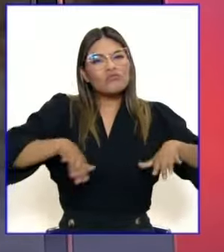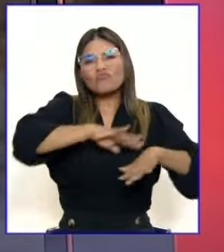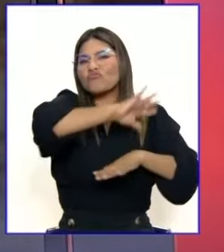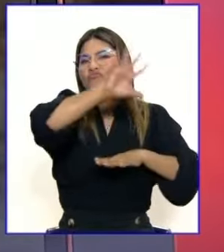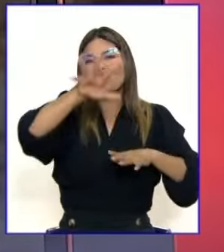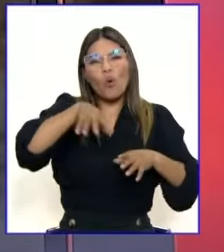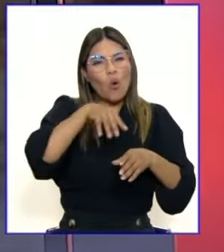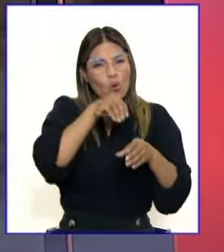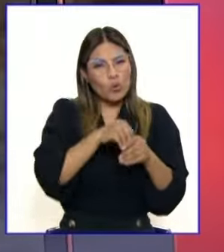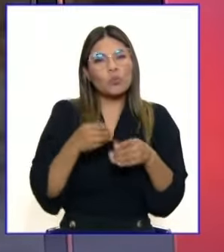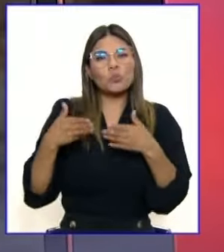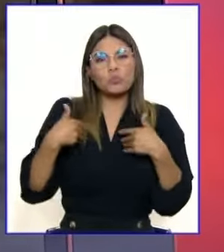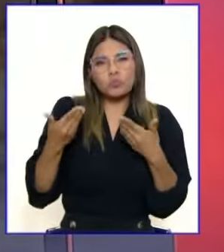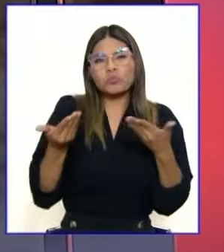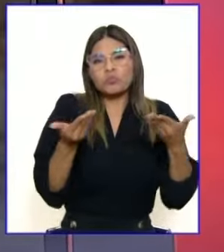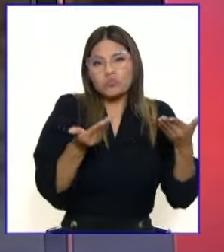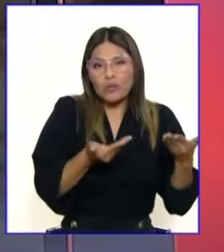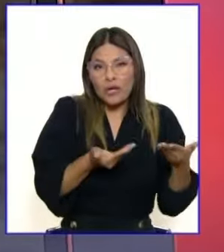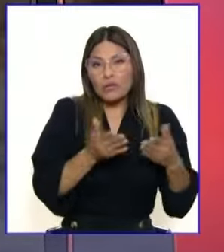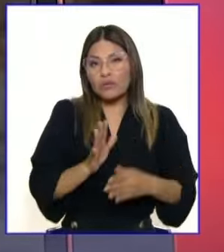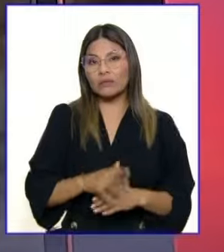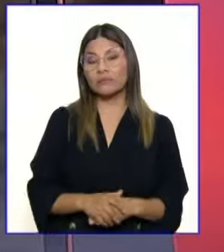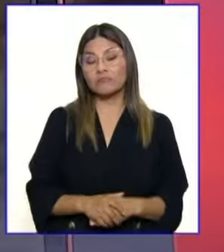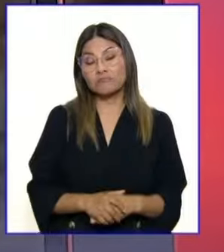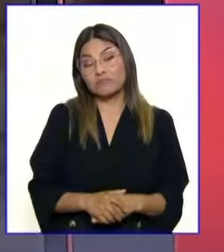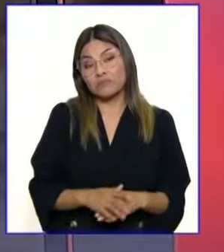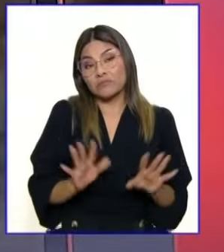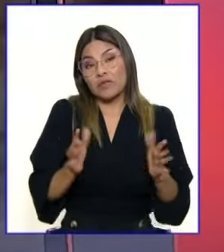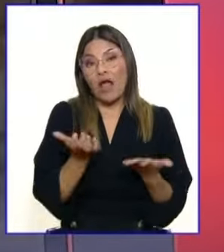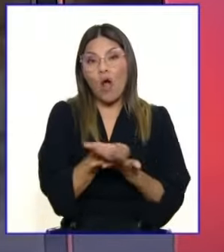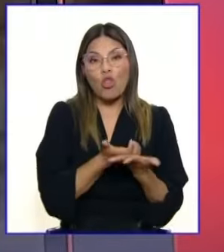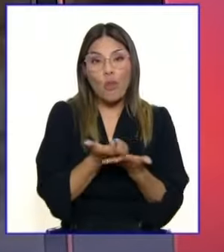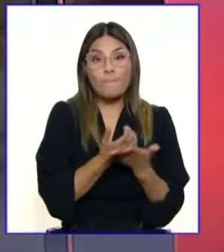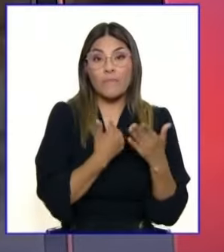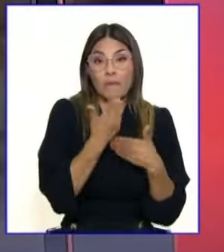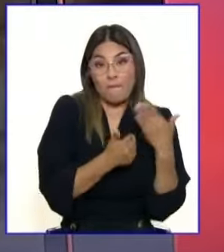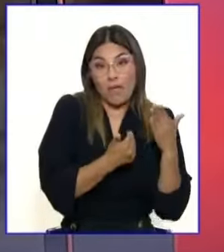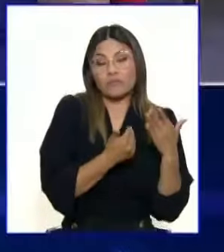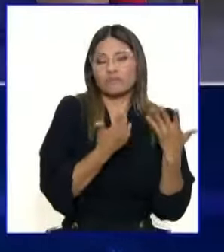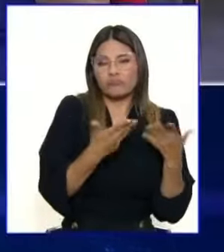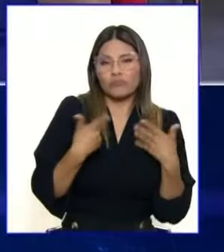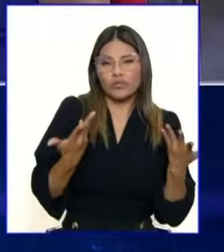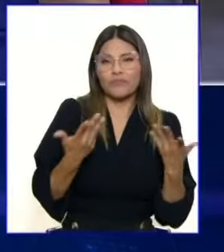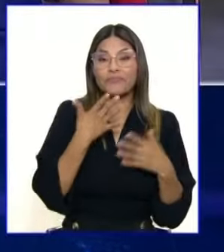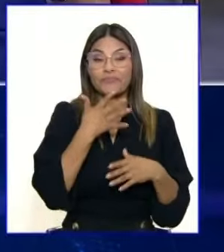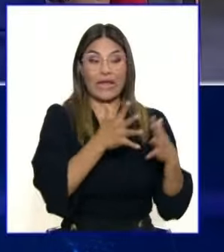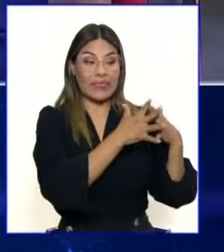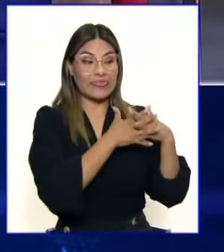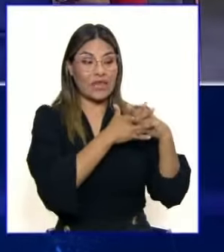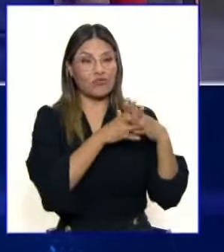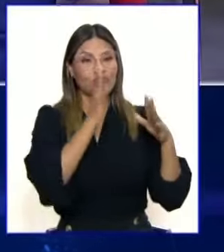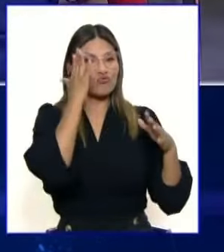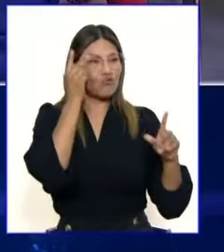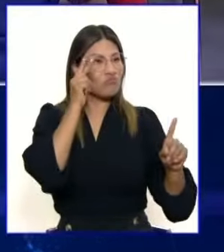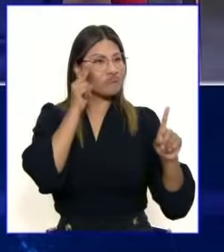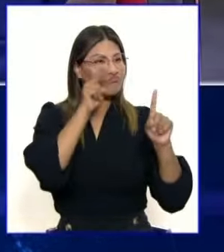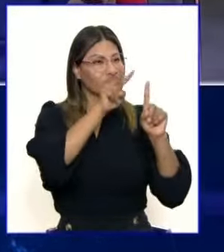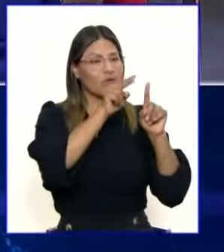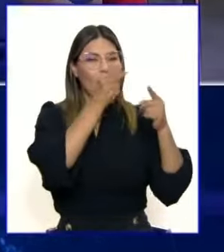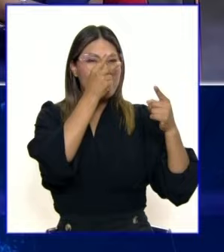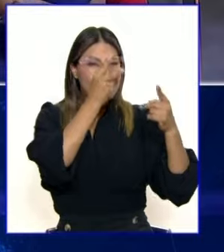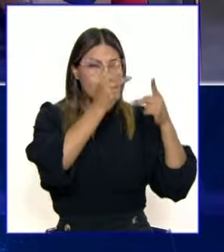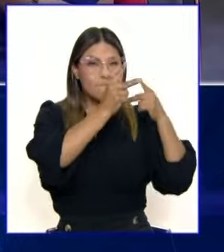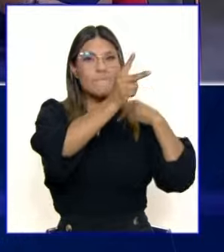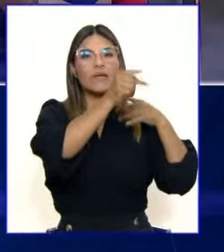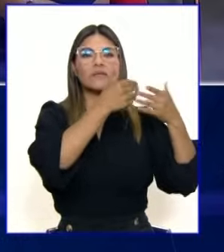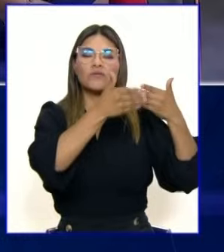estar activamente en hacer una economía más próspera. Los Estados Unidos, la visión que tiene para el mundo, y creo que muchos